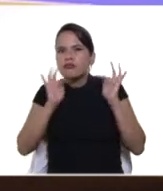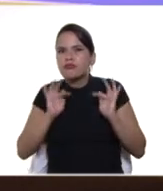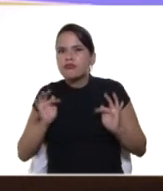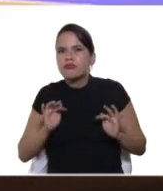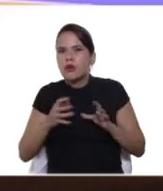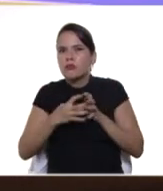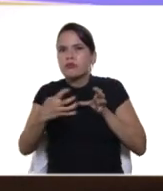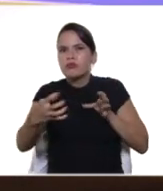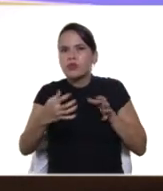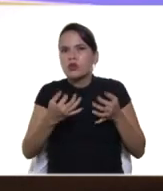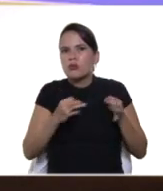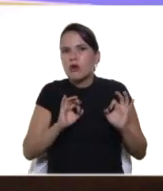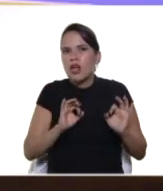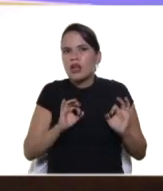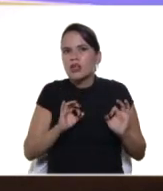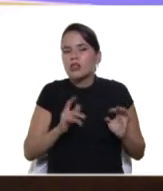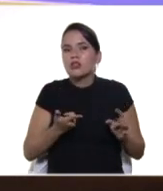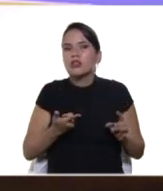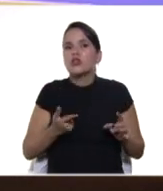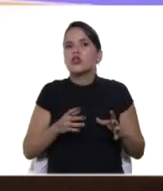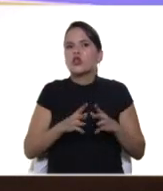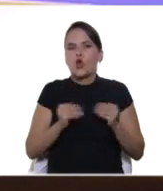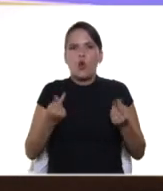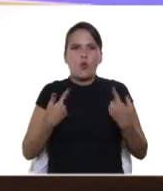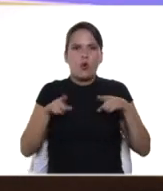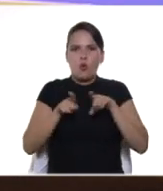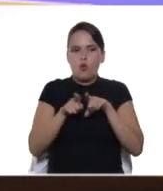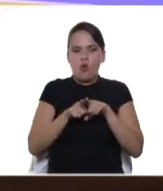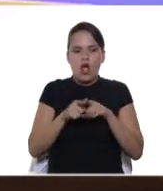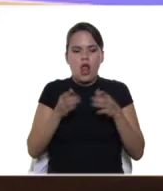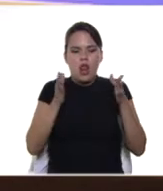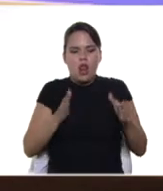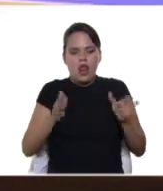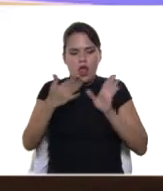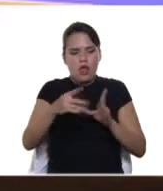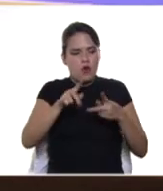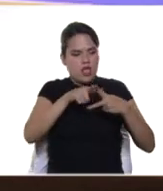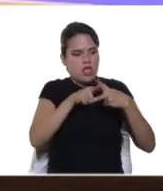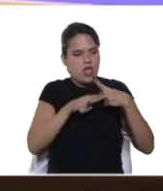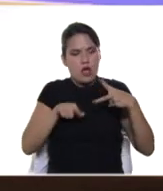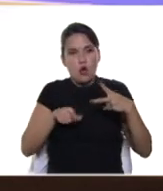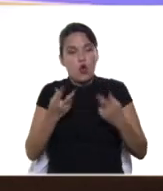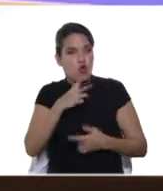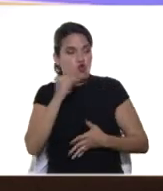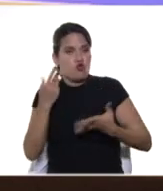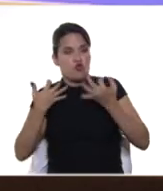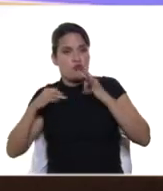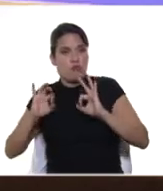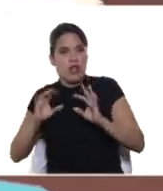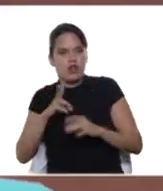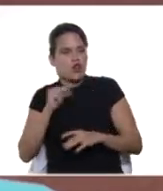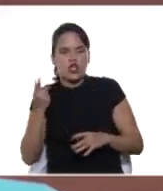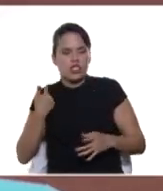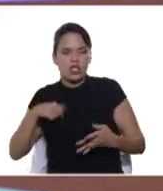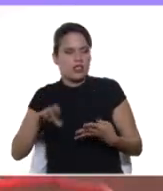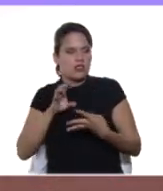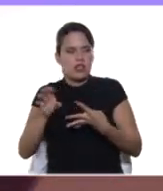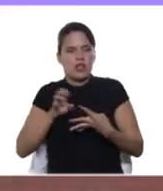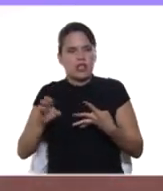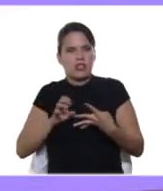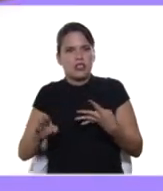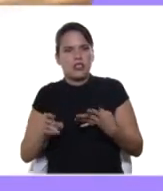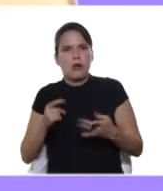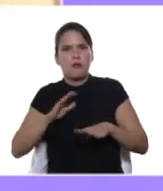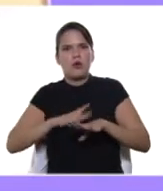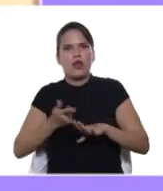que tanto sus lados como sus ángulos son iguales. Los irregulares carecen de estas dos condiciones. Por acá tengo